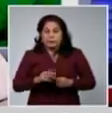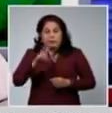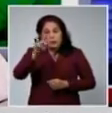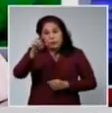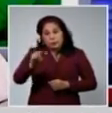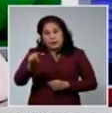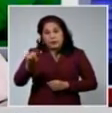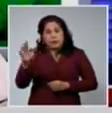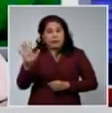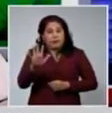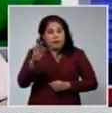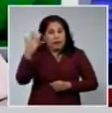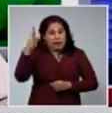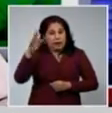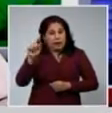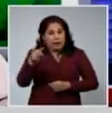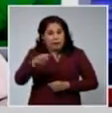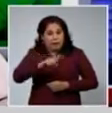diagnosticados